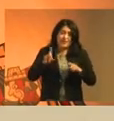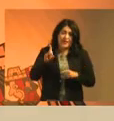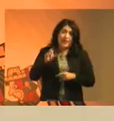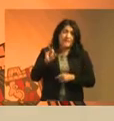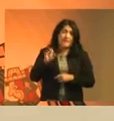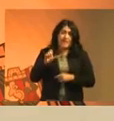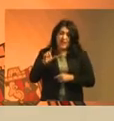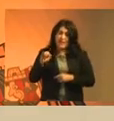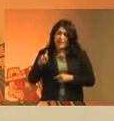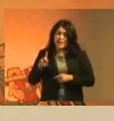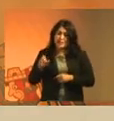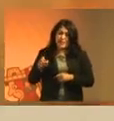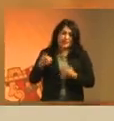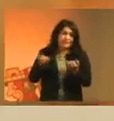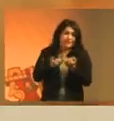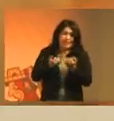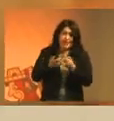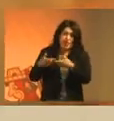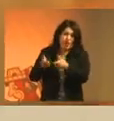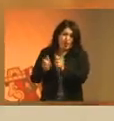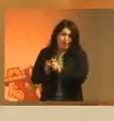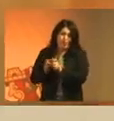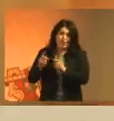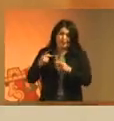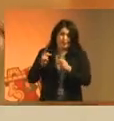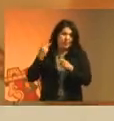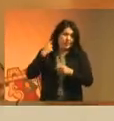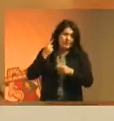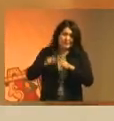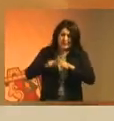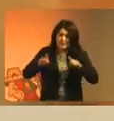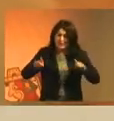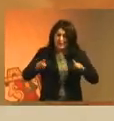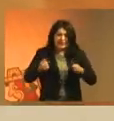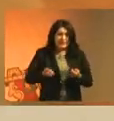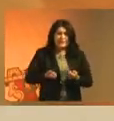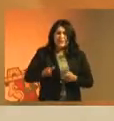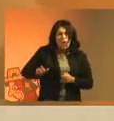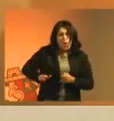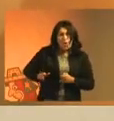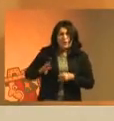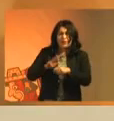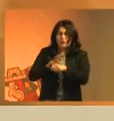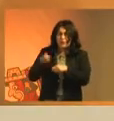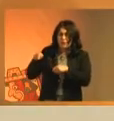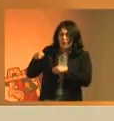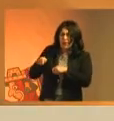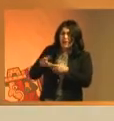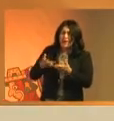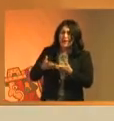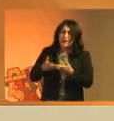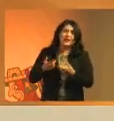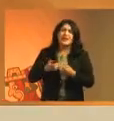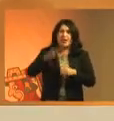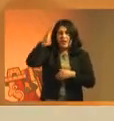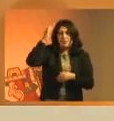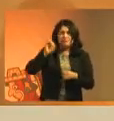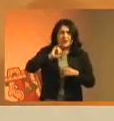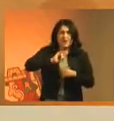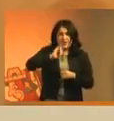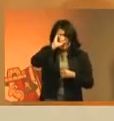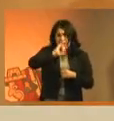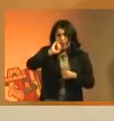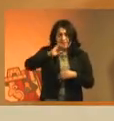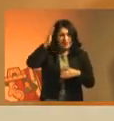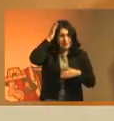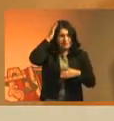carranza de esta pata estaban confrontados lo primero que hace el gobernador gobernador militar gobernador provisional militar de la zona